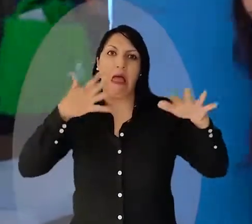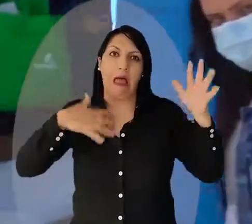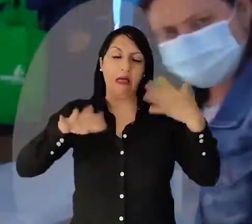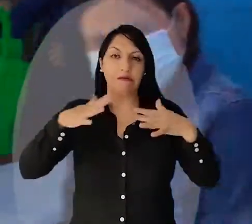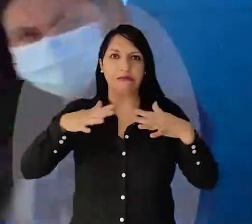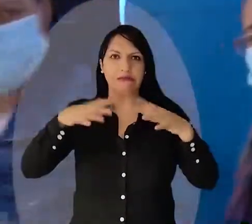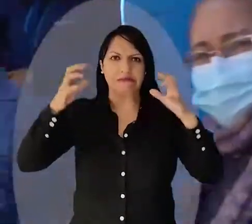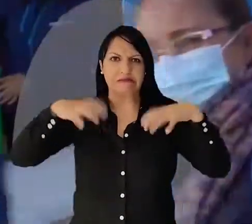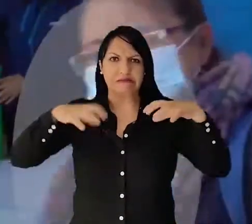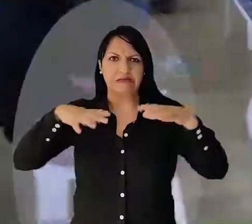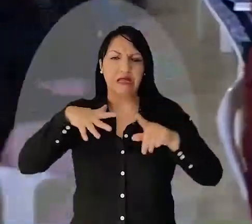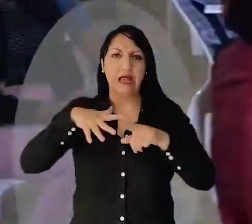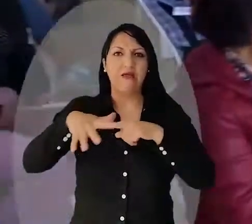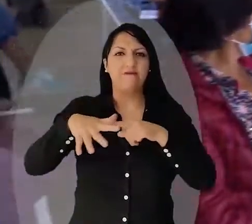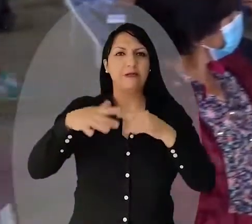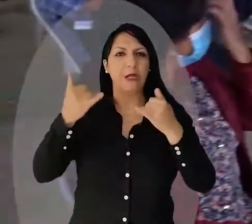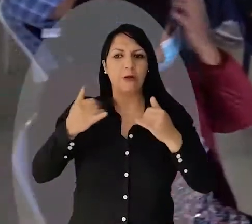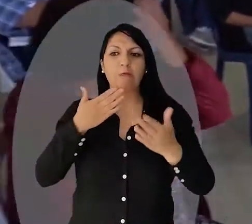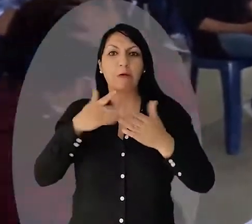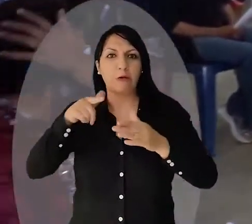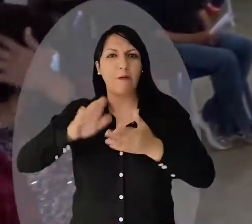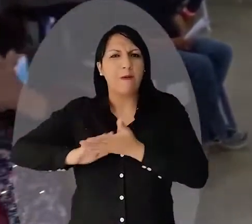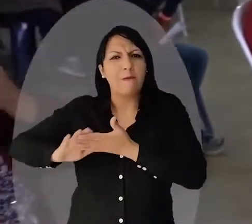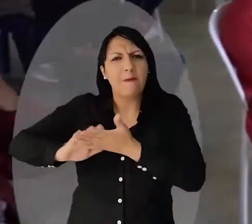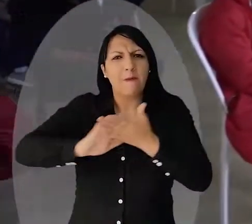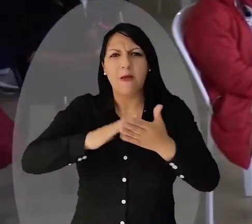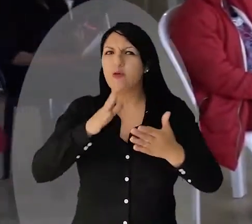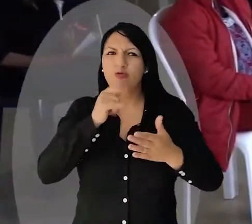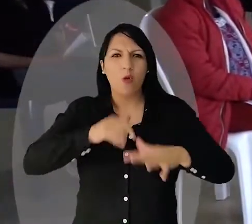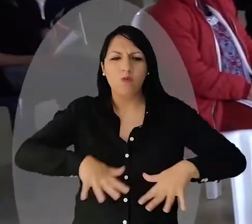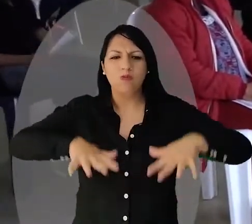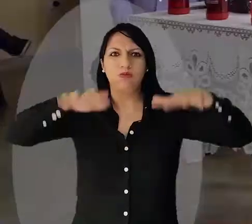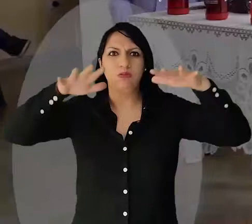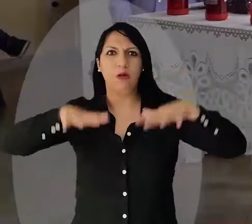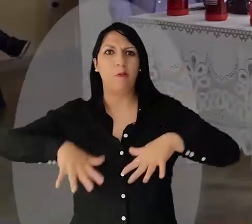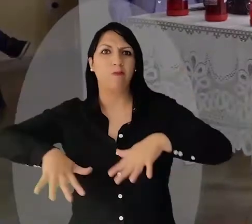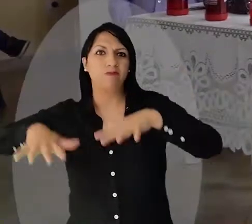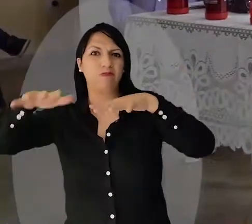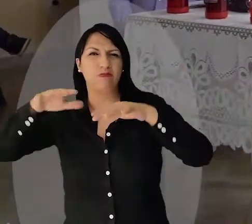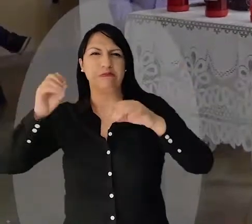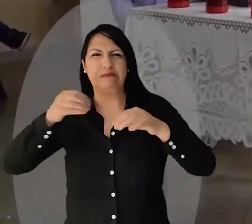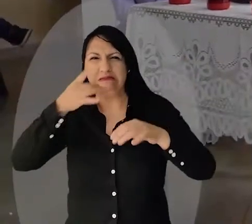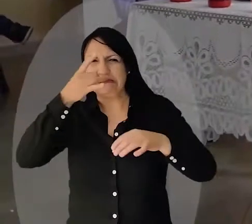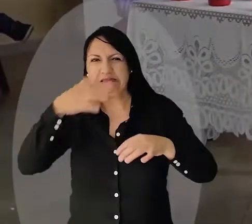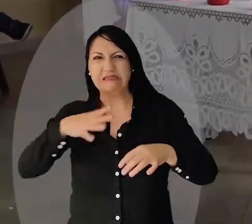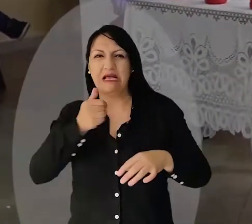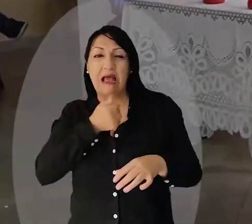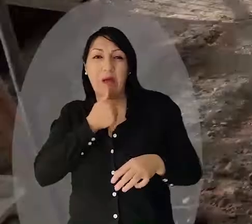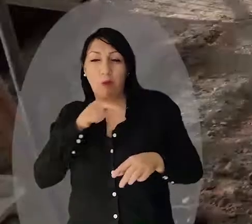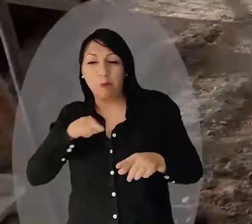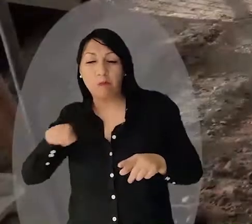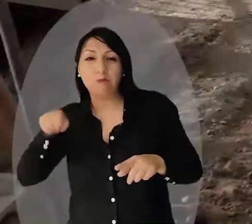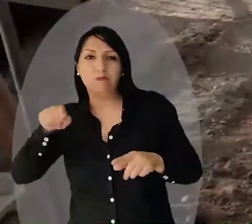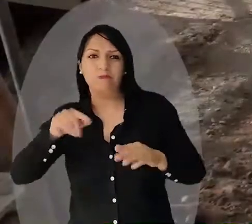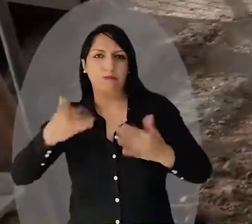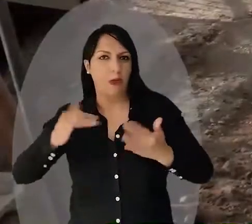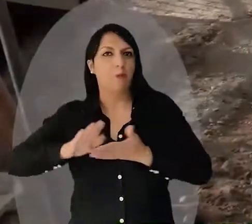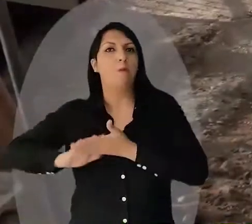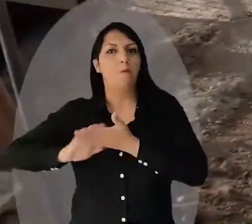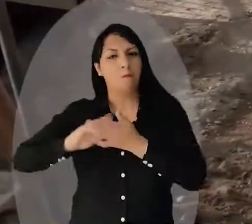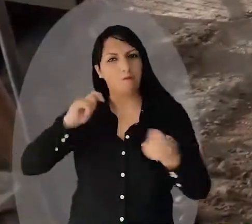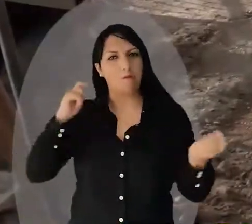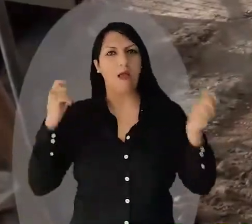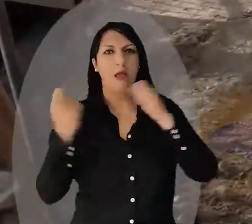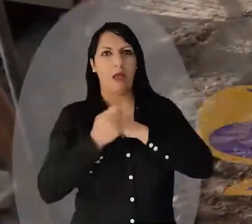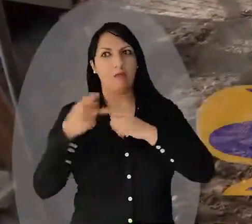y con estas obras yo sé que ya no vamos a tener este problema de inundaciones, ya no vamos a tener ese problema de que se salen aguas